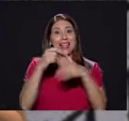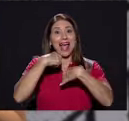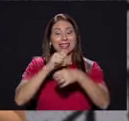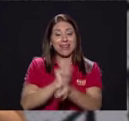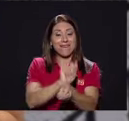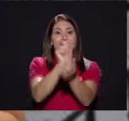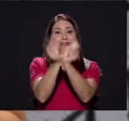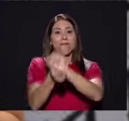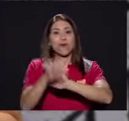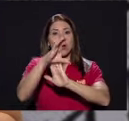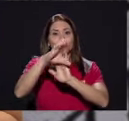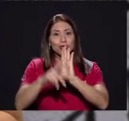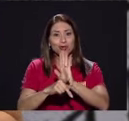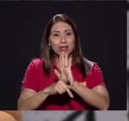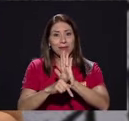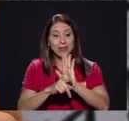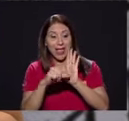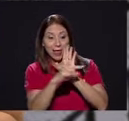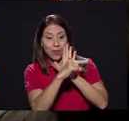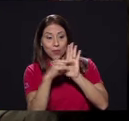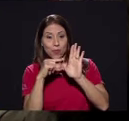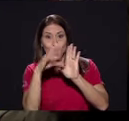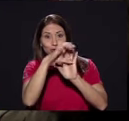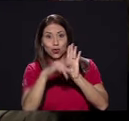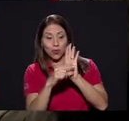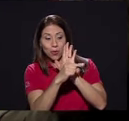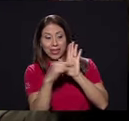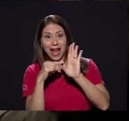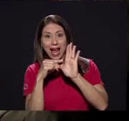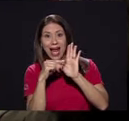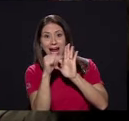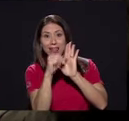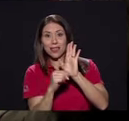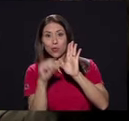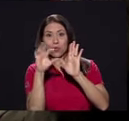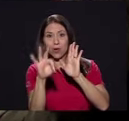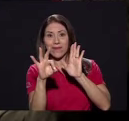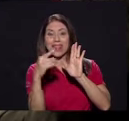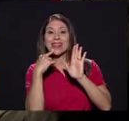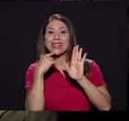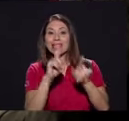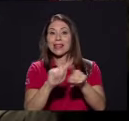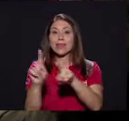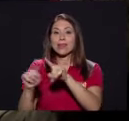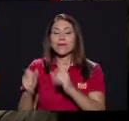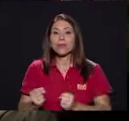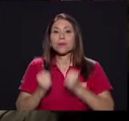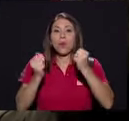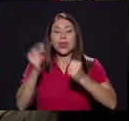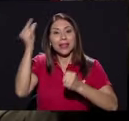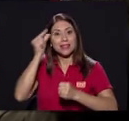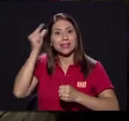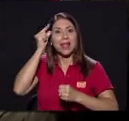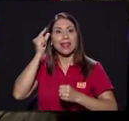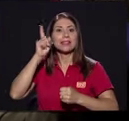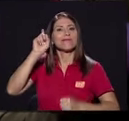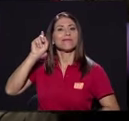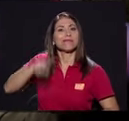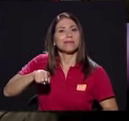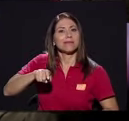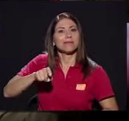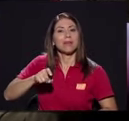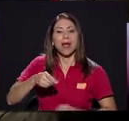Asamblea Legislativa donde establece en este artículo 9 de nuestra constitución política que los poderes del Estado tienen la obligatoriedad